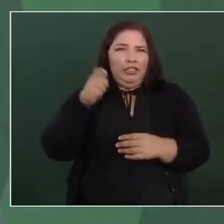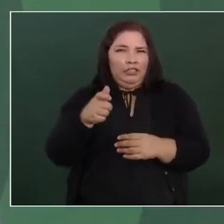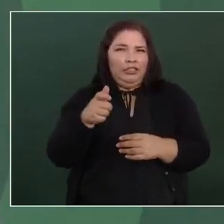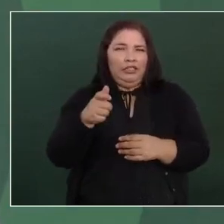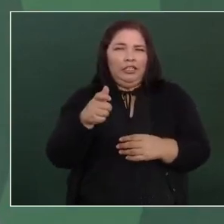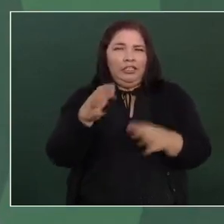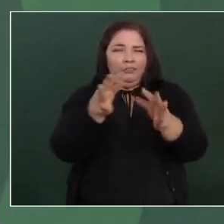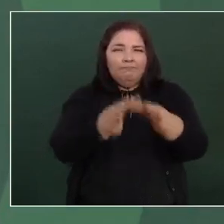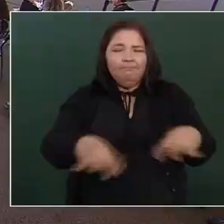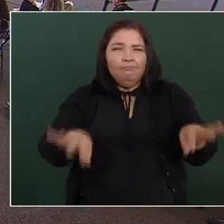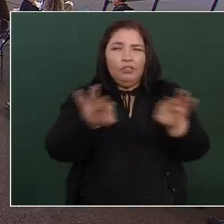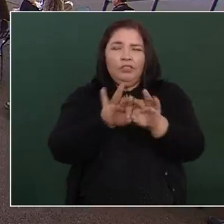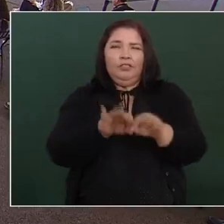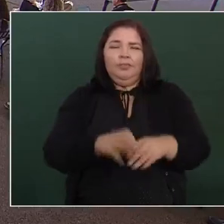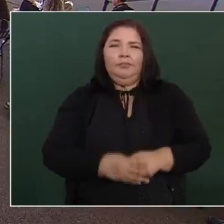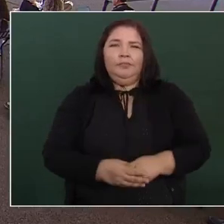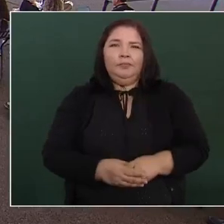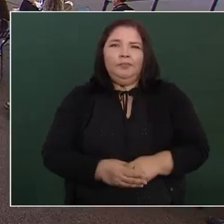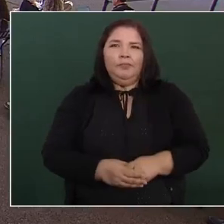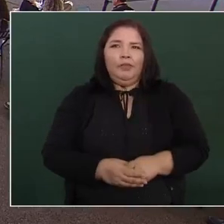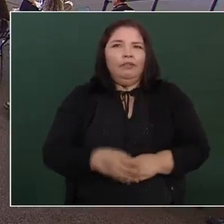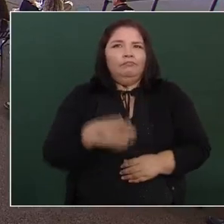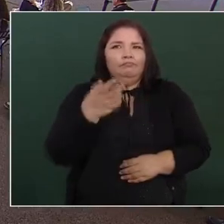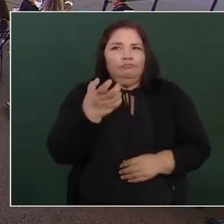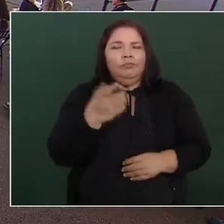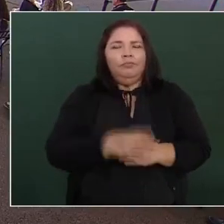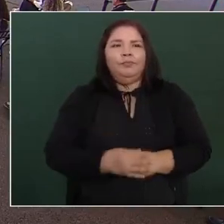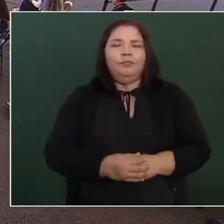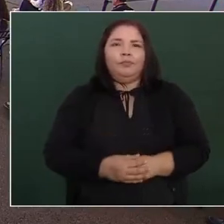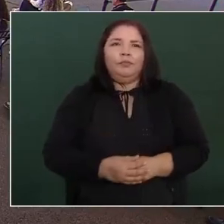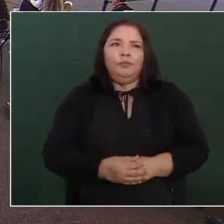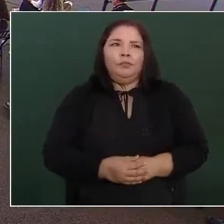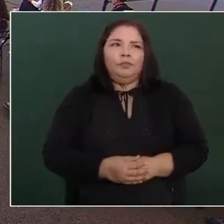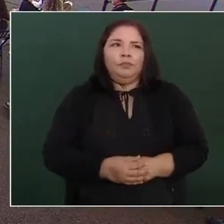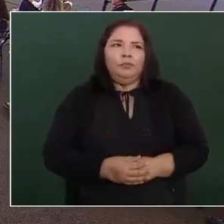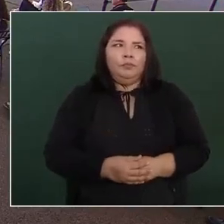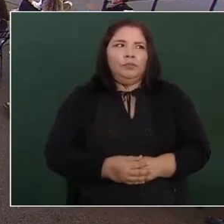este importante caso. Es cuanto, señor presidente.